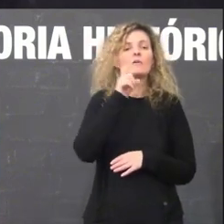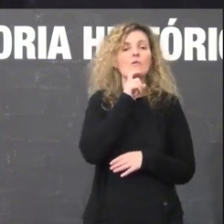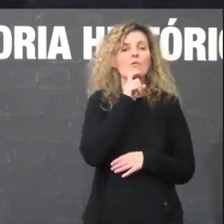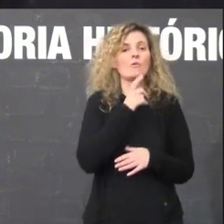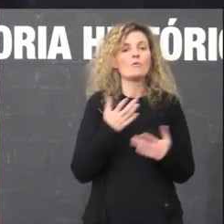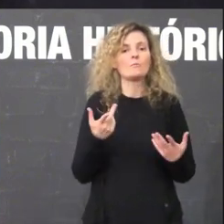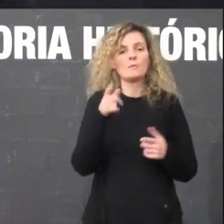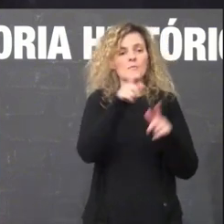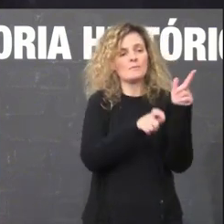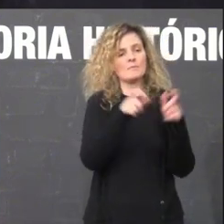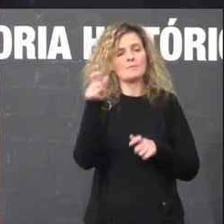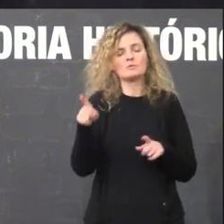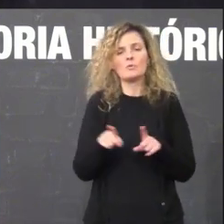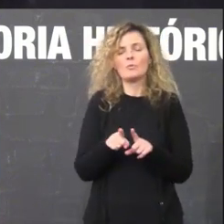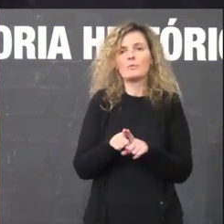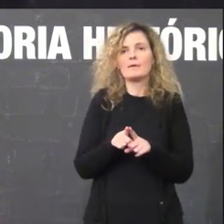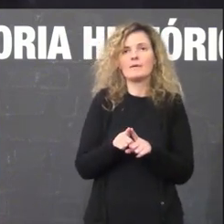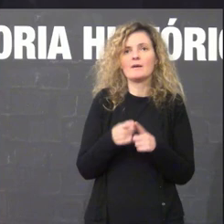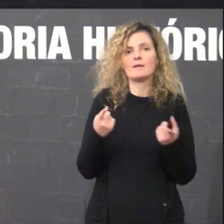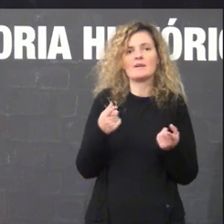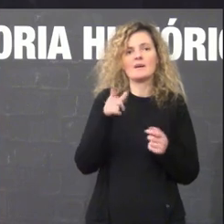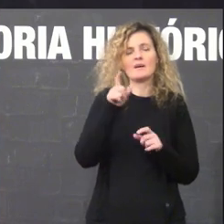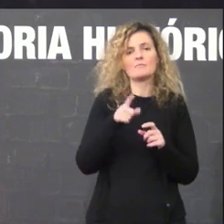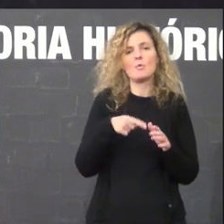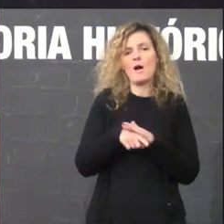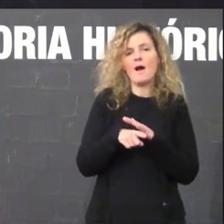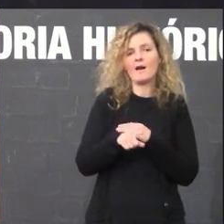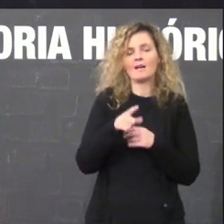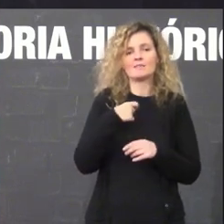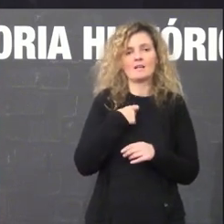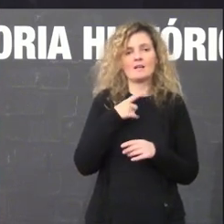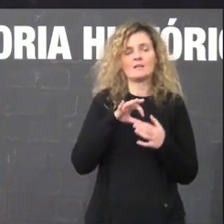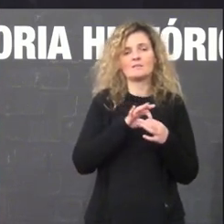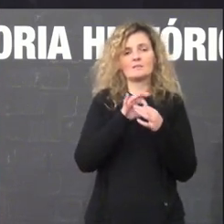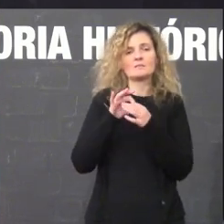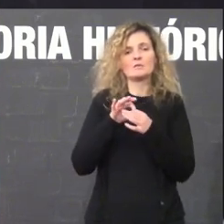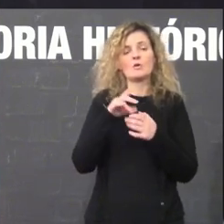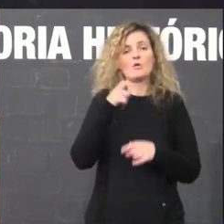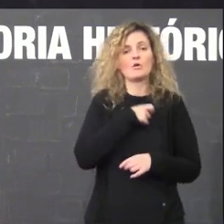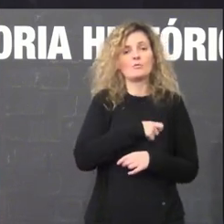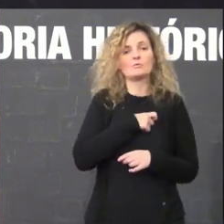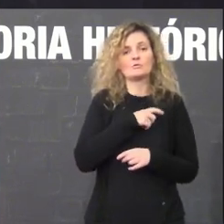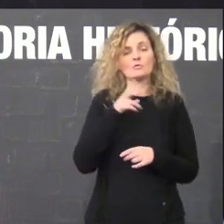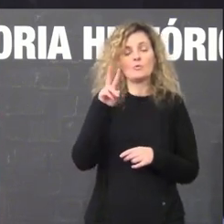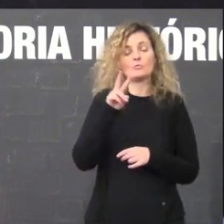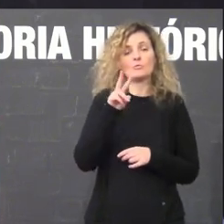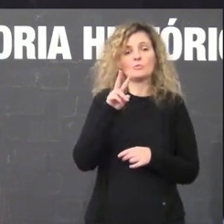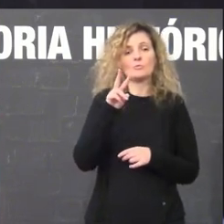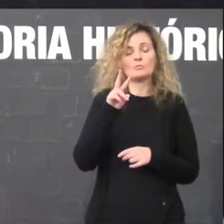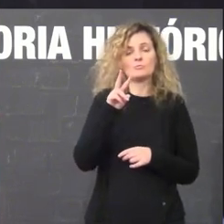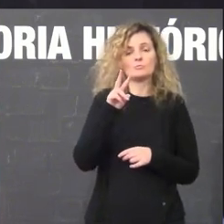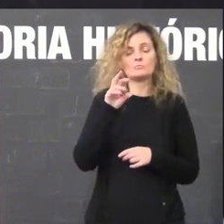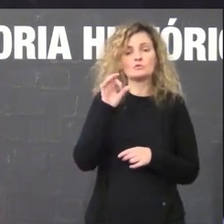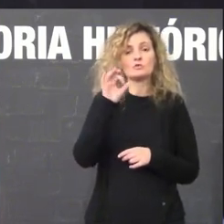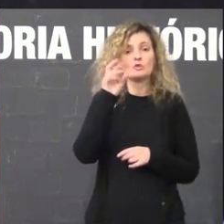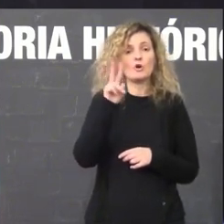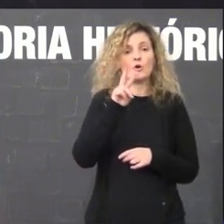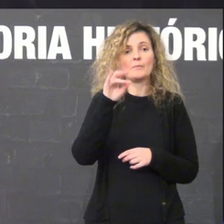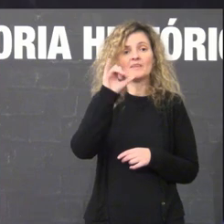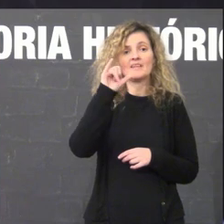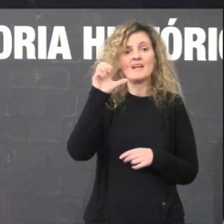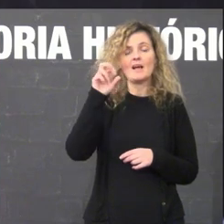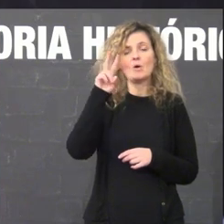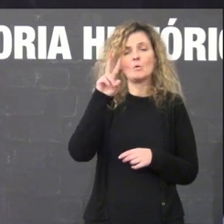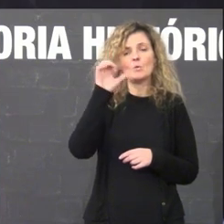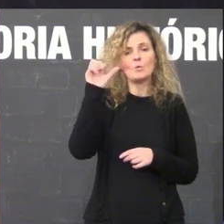esas personas eran como agentes de la unión soviética no que estaban trabajando para para una